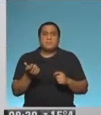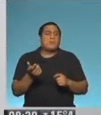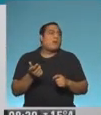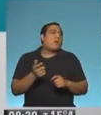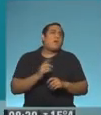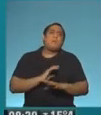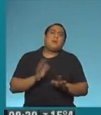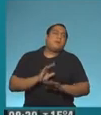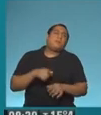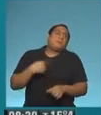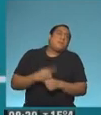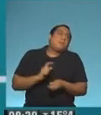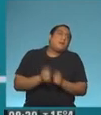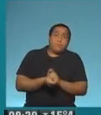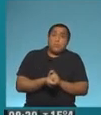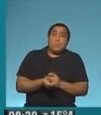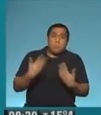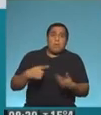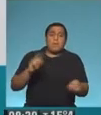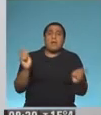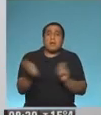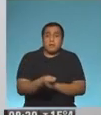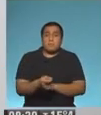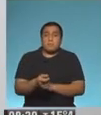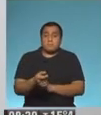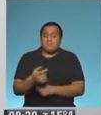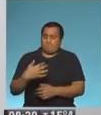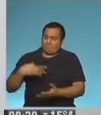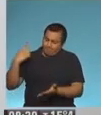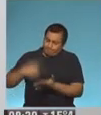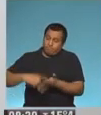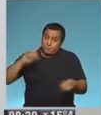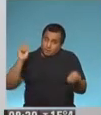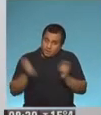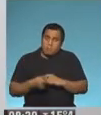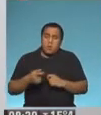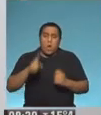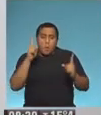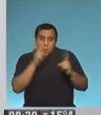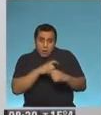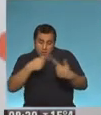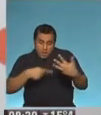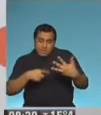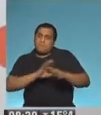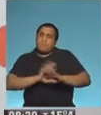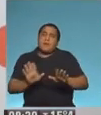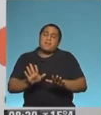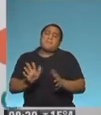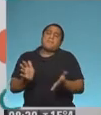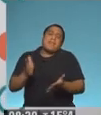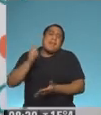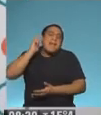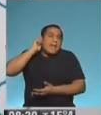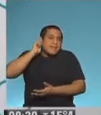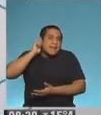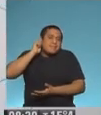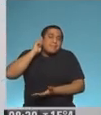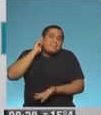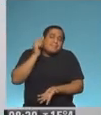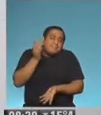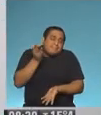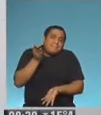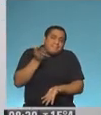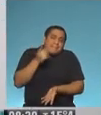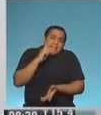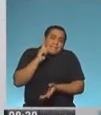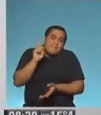podemos cambiar, podemos tomar una decisión para que dejen de estar. Absolutamente. La edad también es un factor de riesgo, pero eso no lo podemos